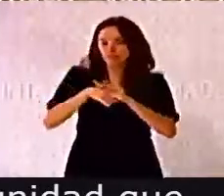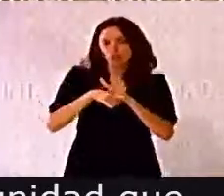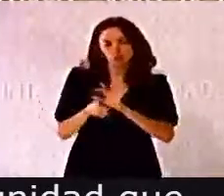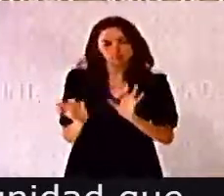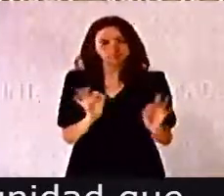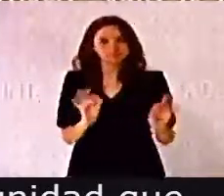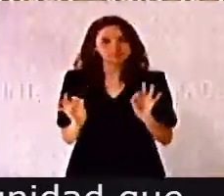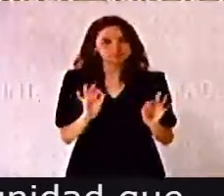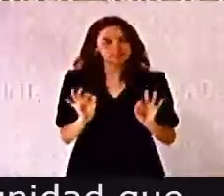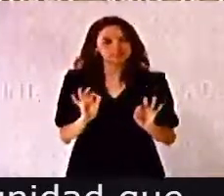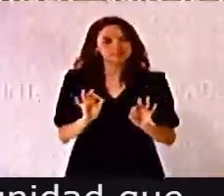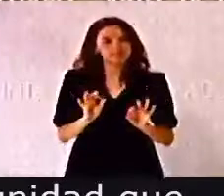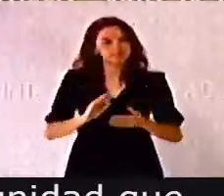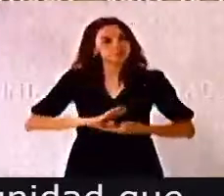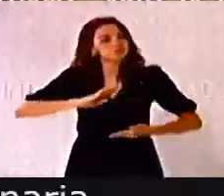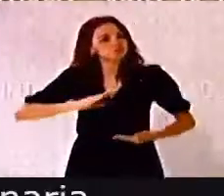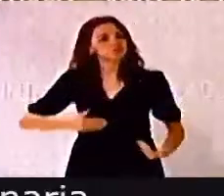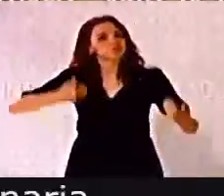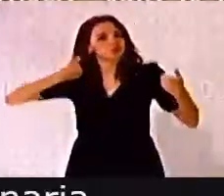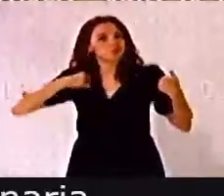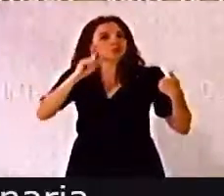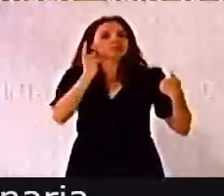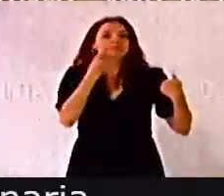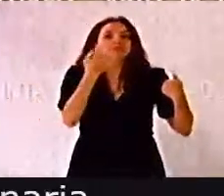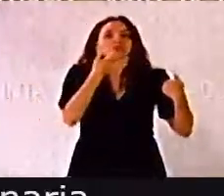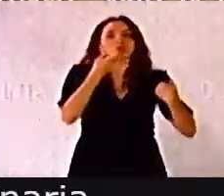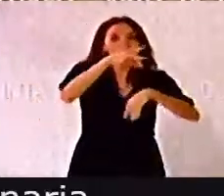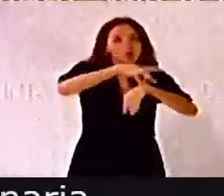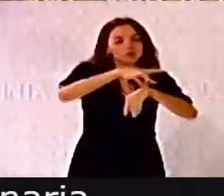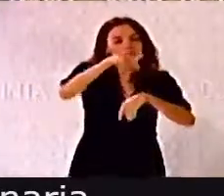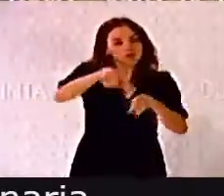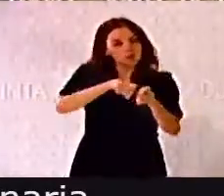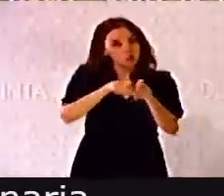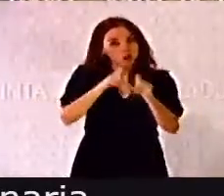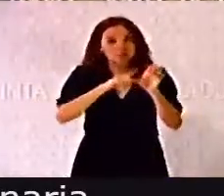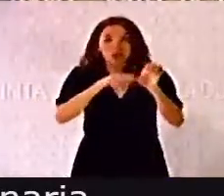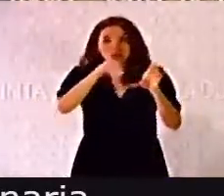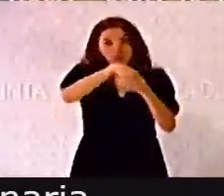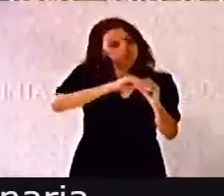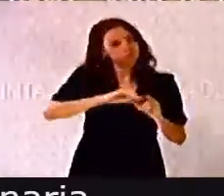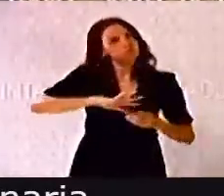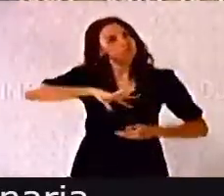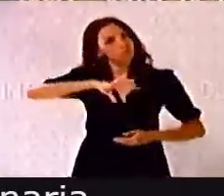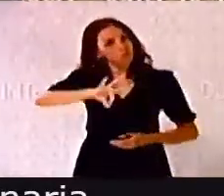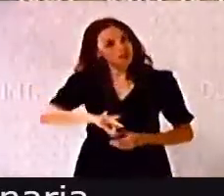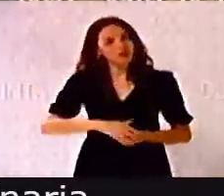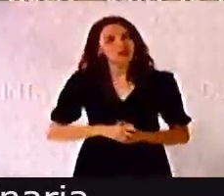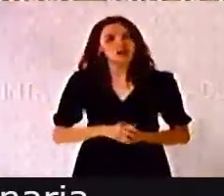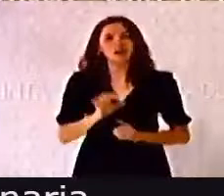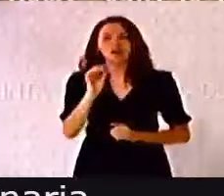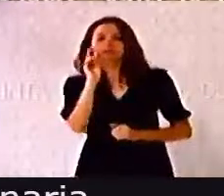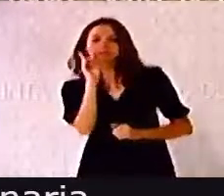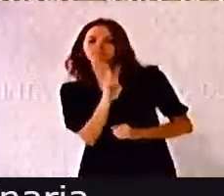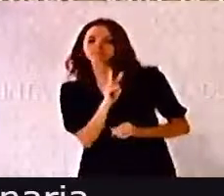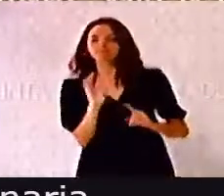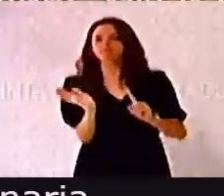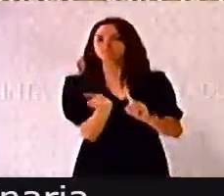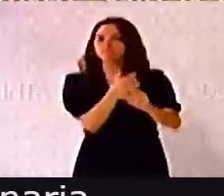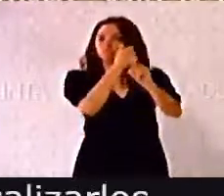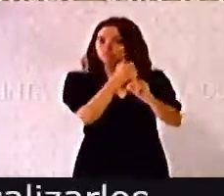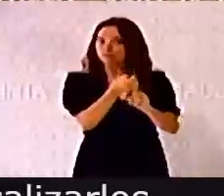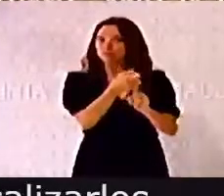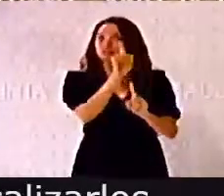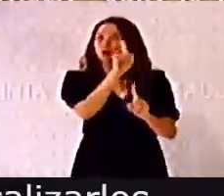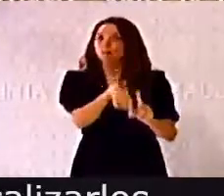capaces de, si se detectan casos como los que se han detectado hoy en nuestra región, pues ser capaces de localizarlos, de afectarlos